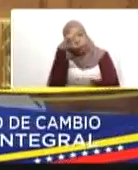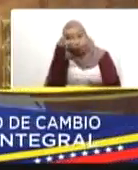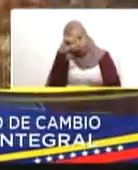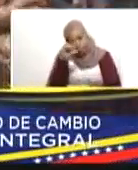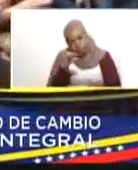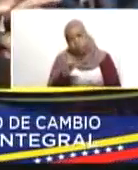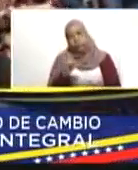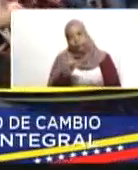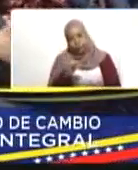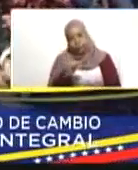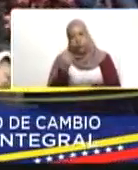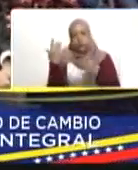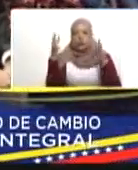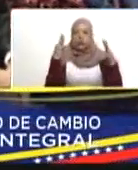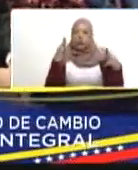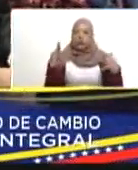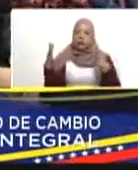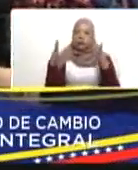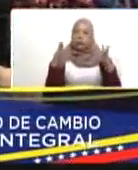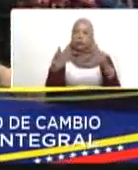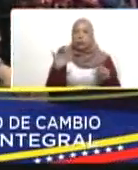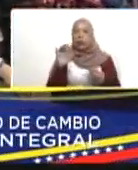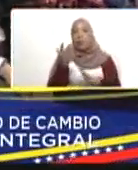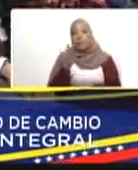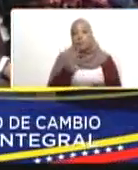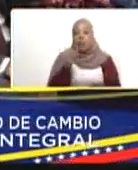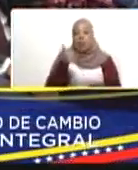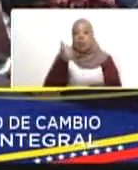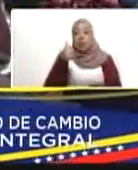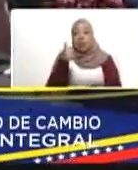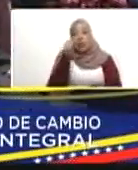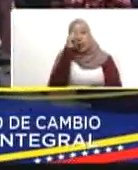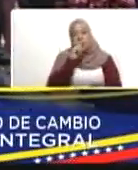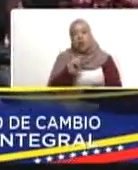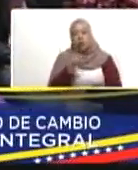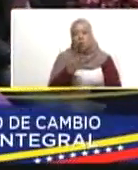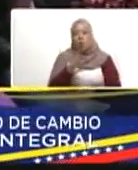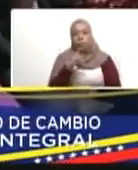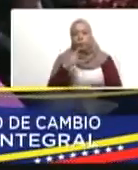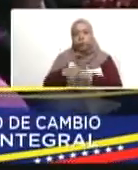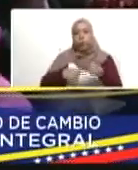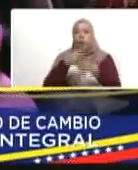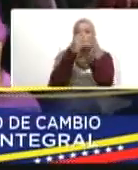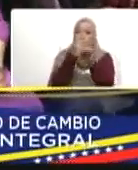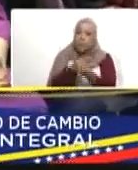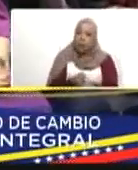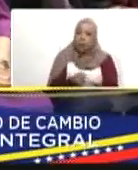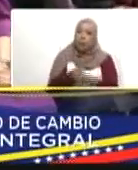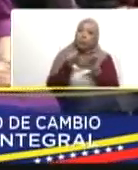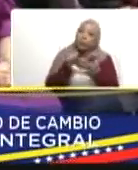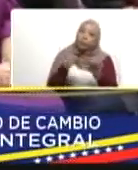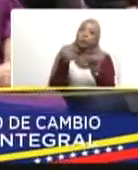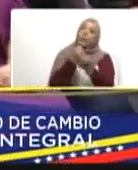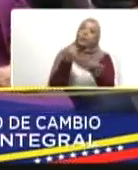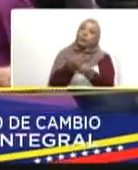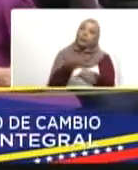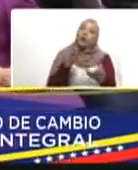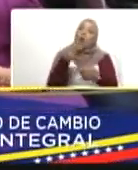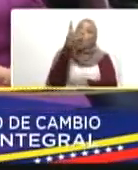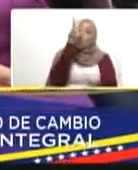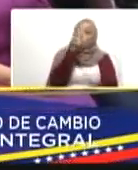baja de más de una década y media esperemos yo hago seguimiento permanente